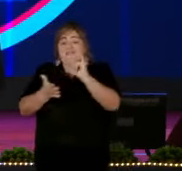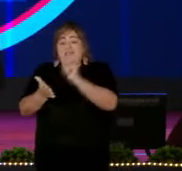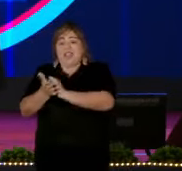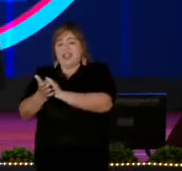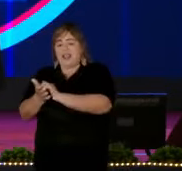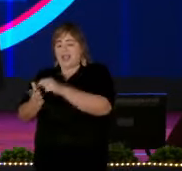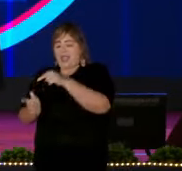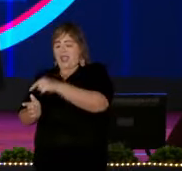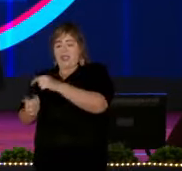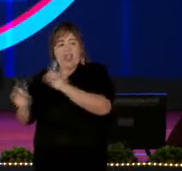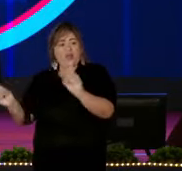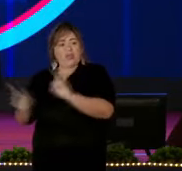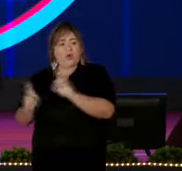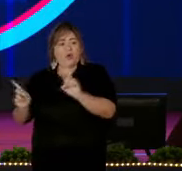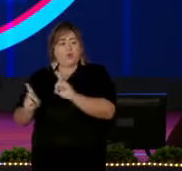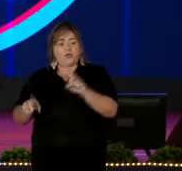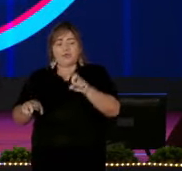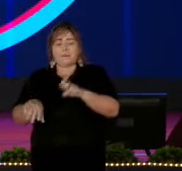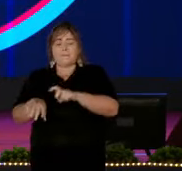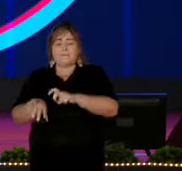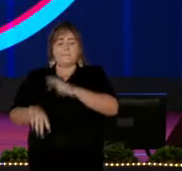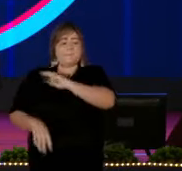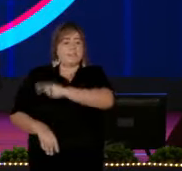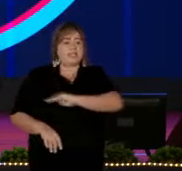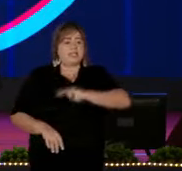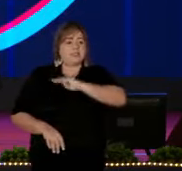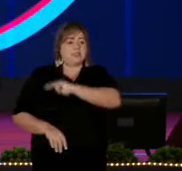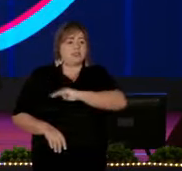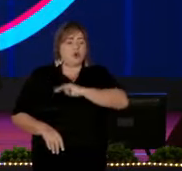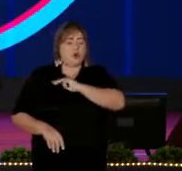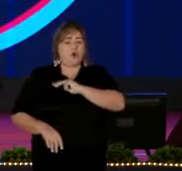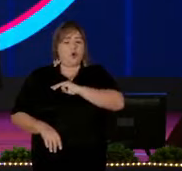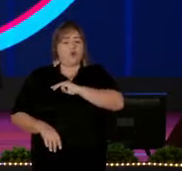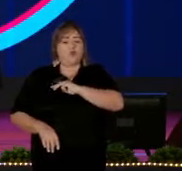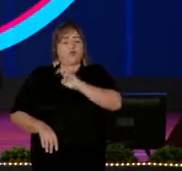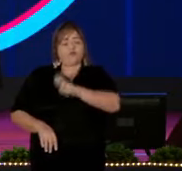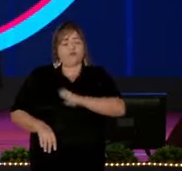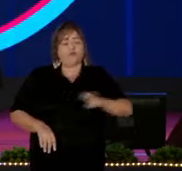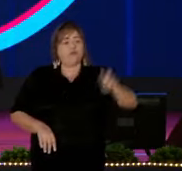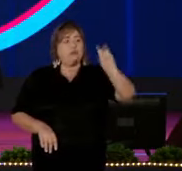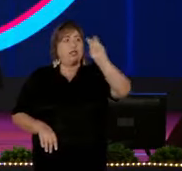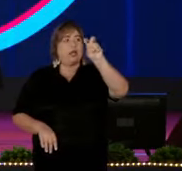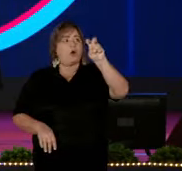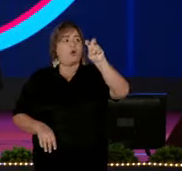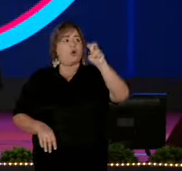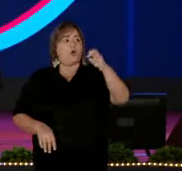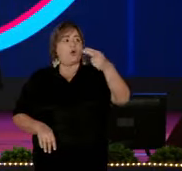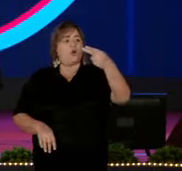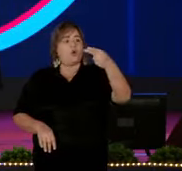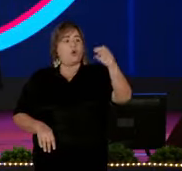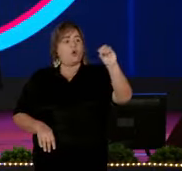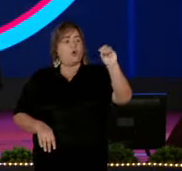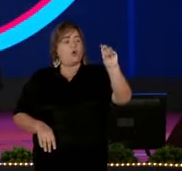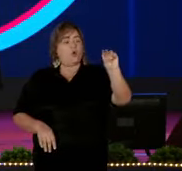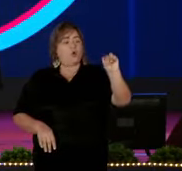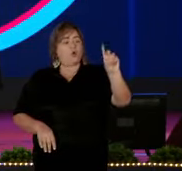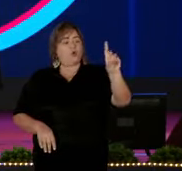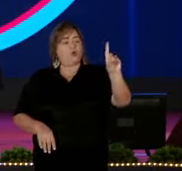Está en Honduras en una misión con nuestros pastores de Luisiana, Guillermo e